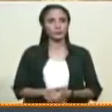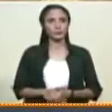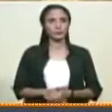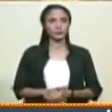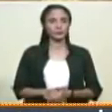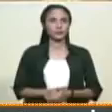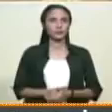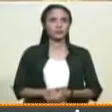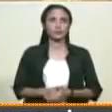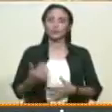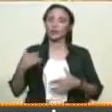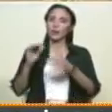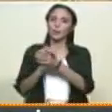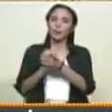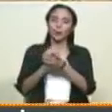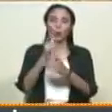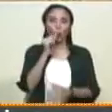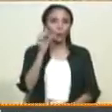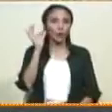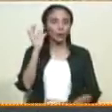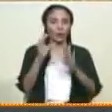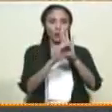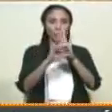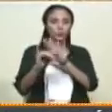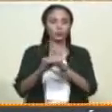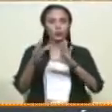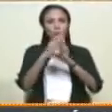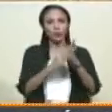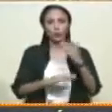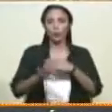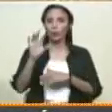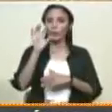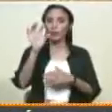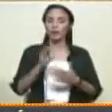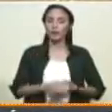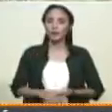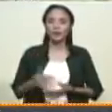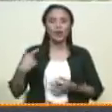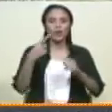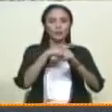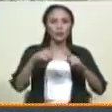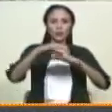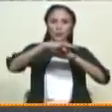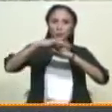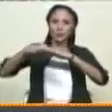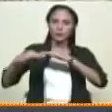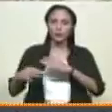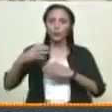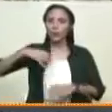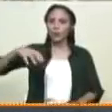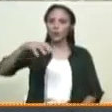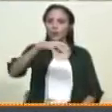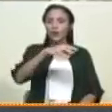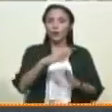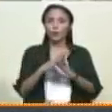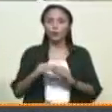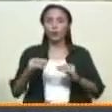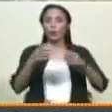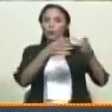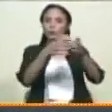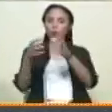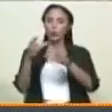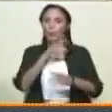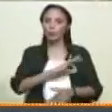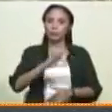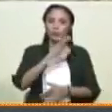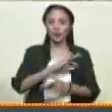compañeros y compañeras constituyentes de toda Venezuela, de los distintos sectores sociales que hacen vida en